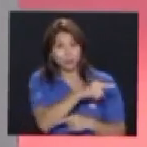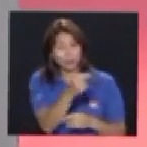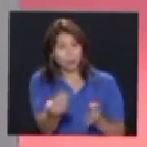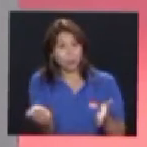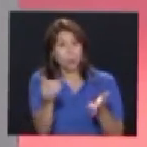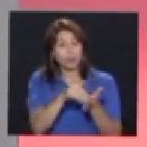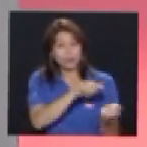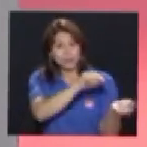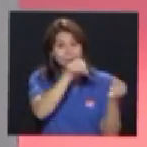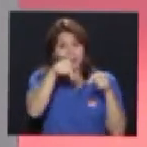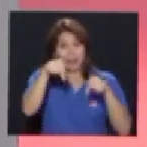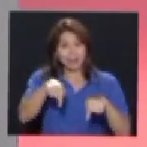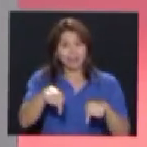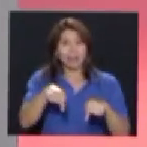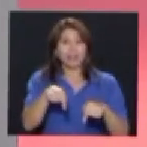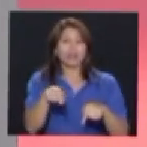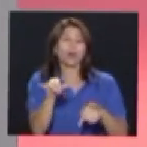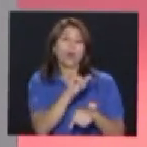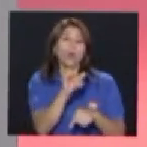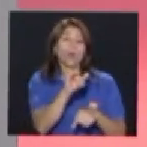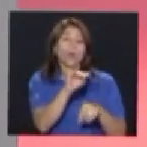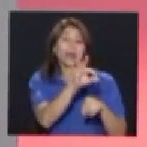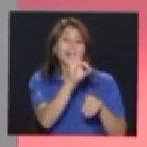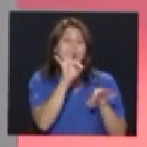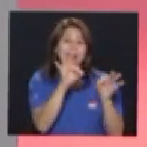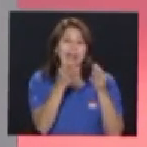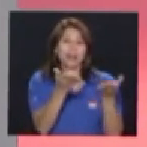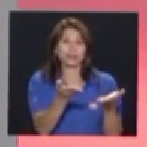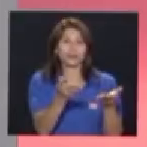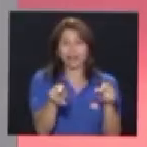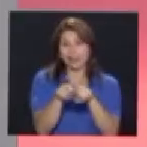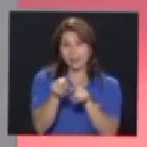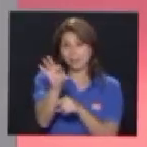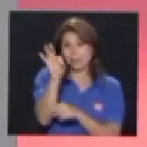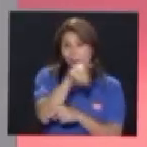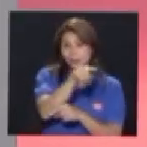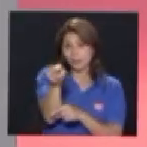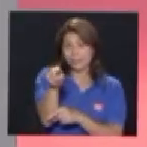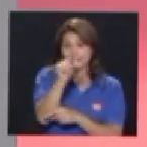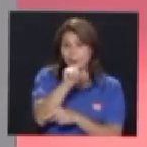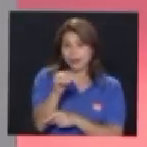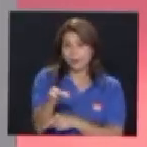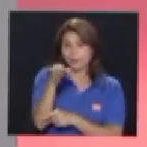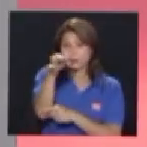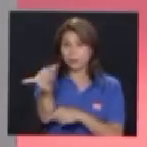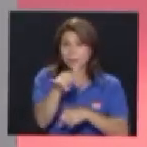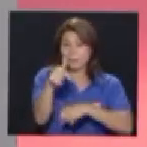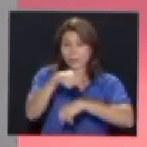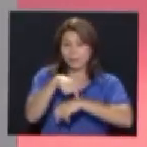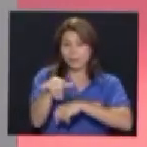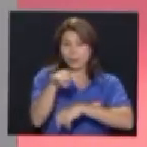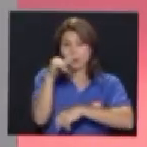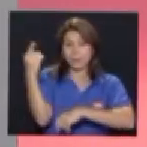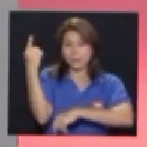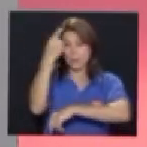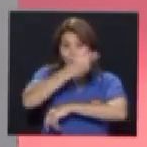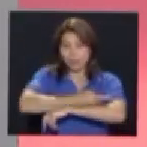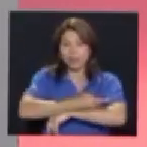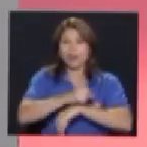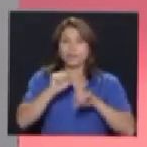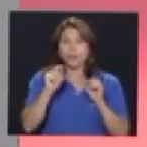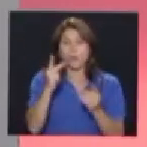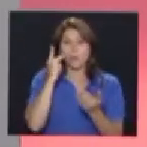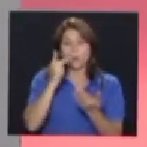vuelvan a acompañar, como los invitamos a ellas y a ellos para que la semana entrante en el mismo tiempo y